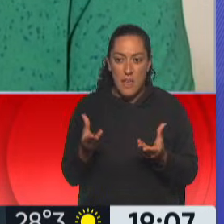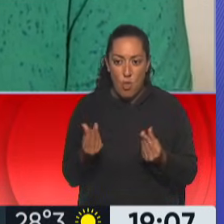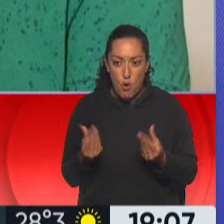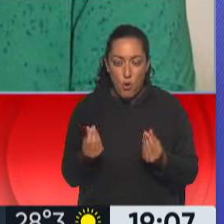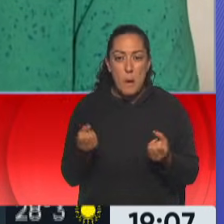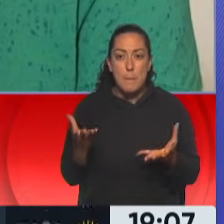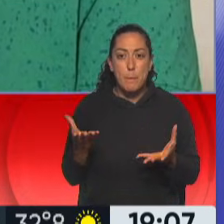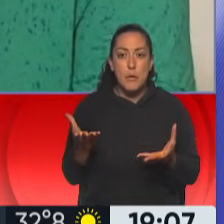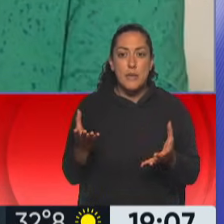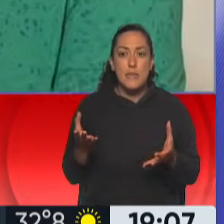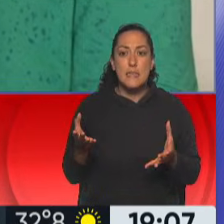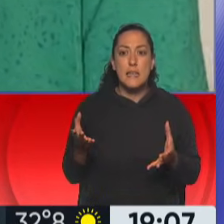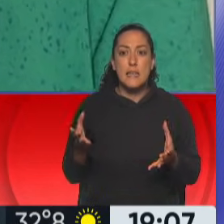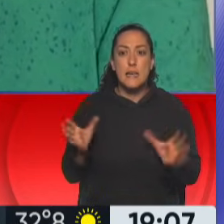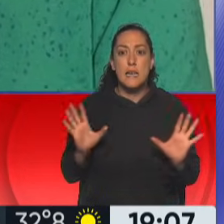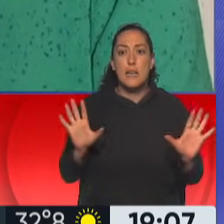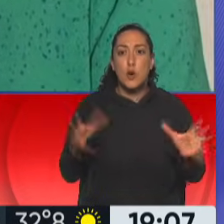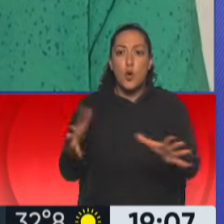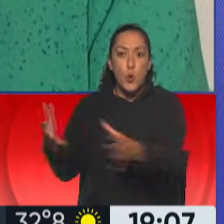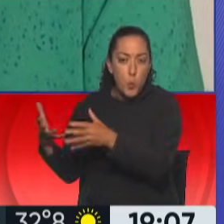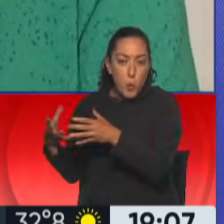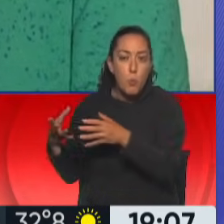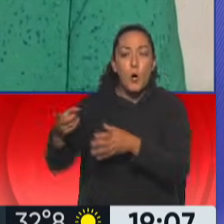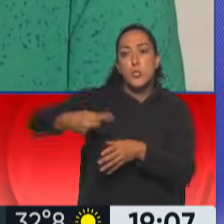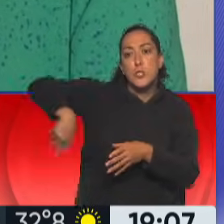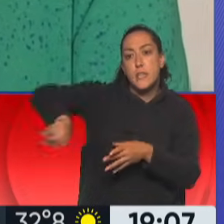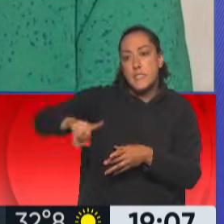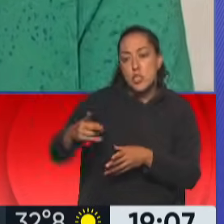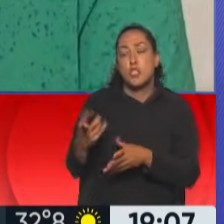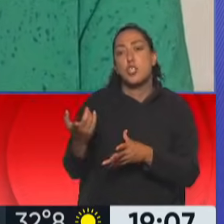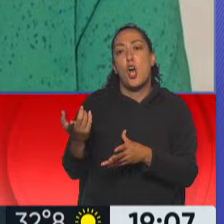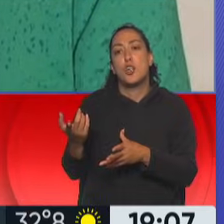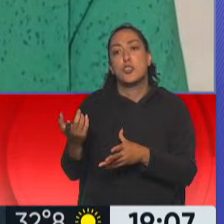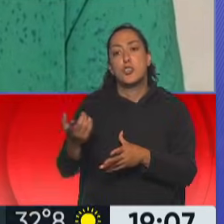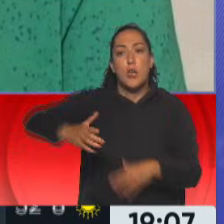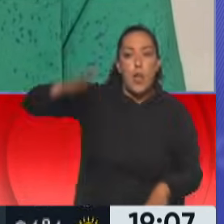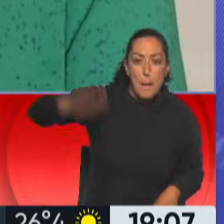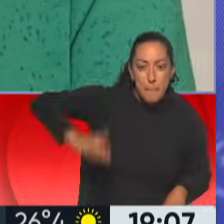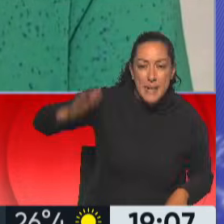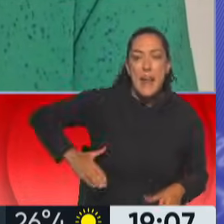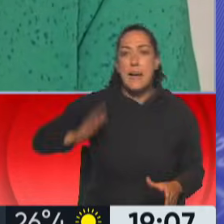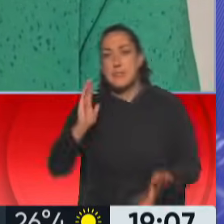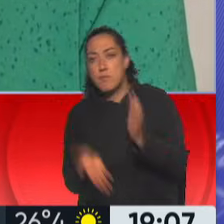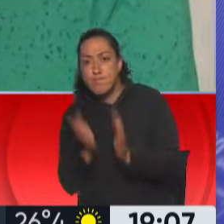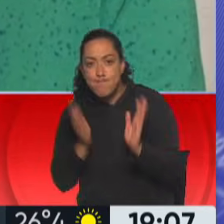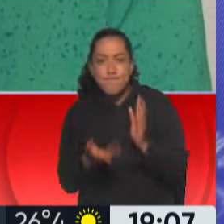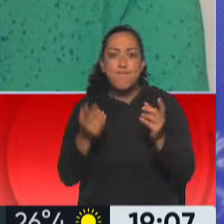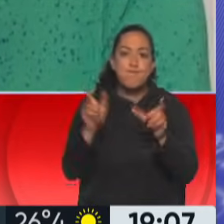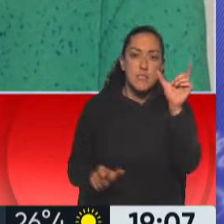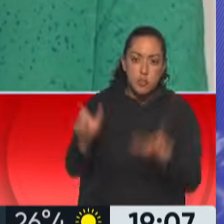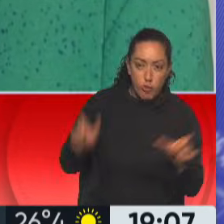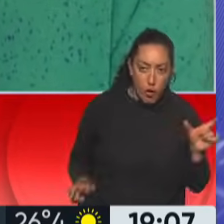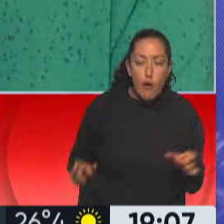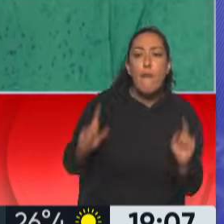de colectivos que lo que han hecho lo que hacen es salir a amedrentar y muchas veces también a malograr